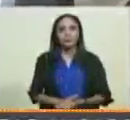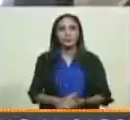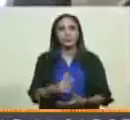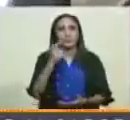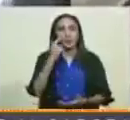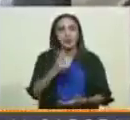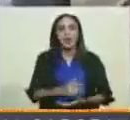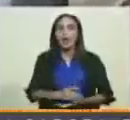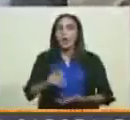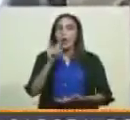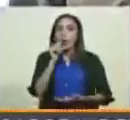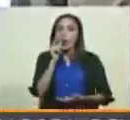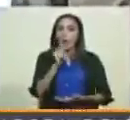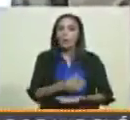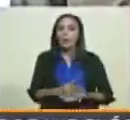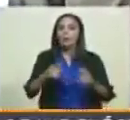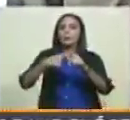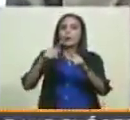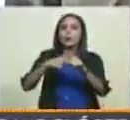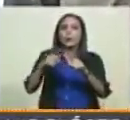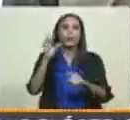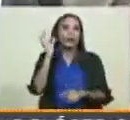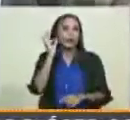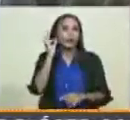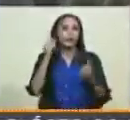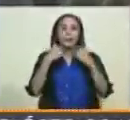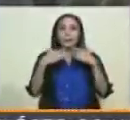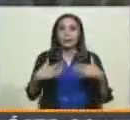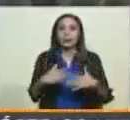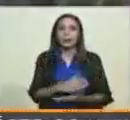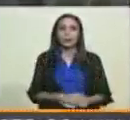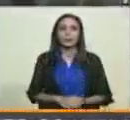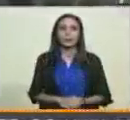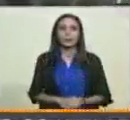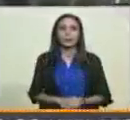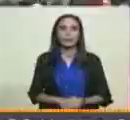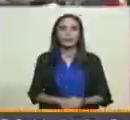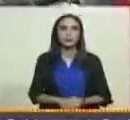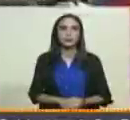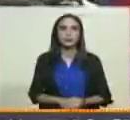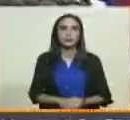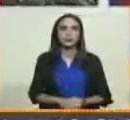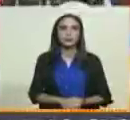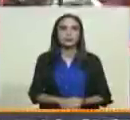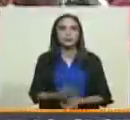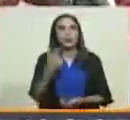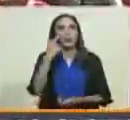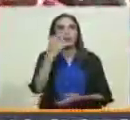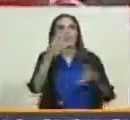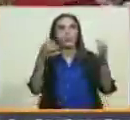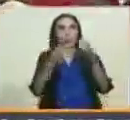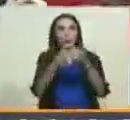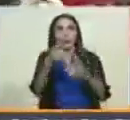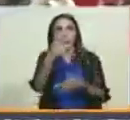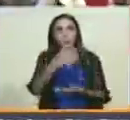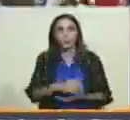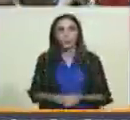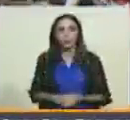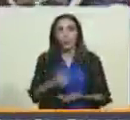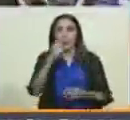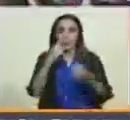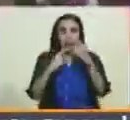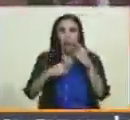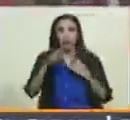Venid a mí, René. ¿Dónde está René? Allá está René con un poco de muchachos, ¿vale? Deja el llanto, mi